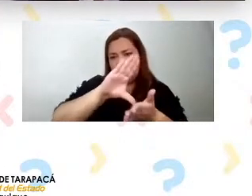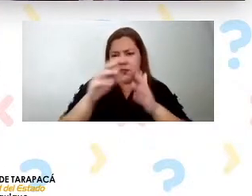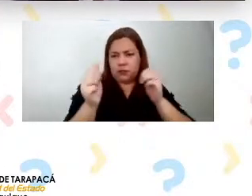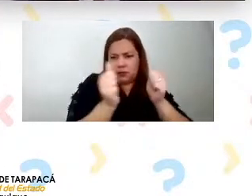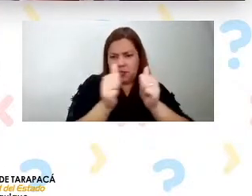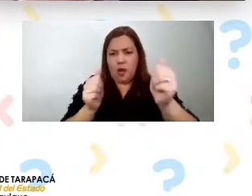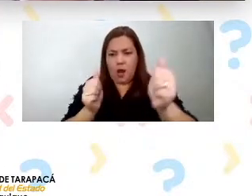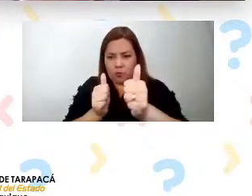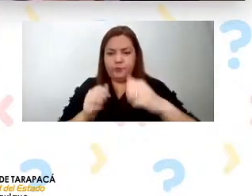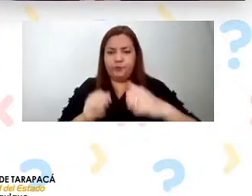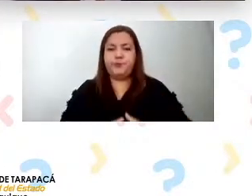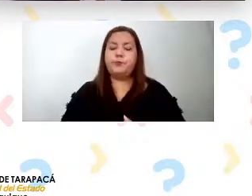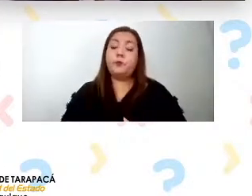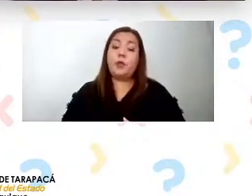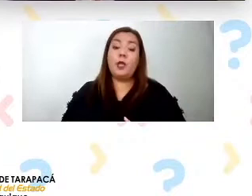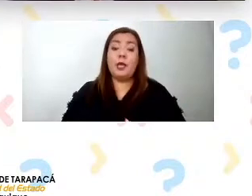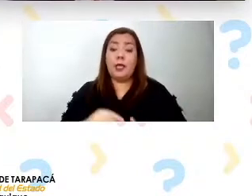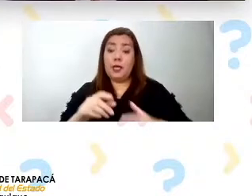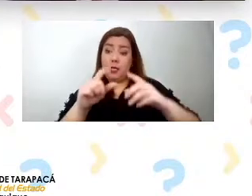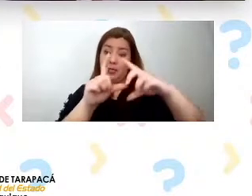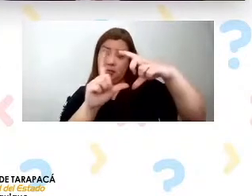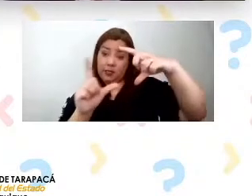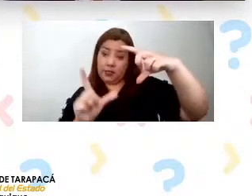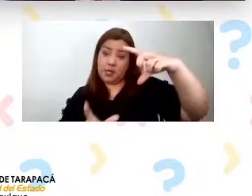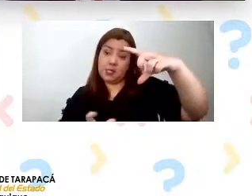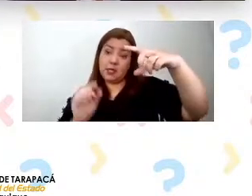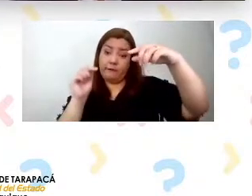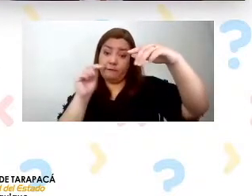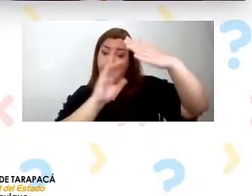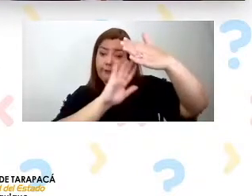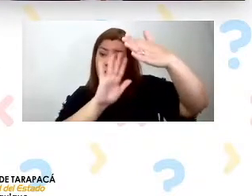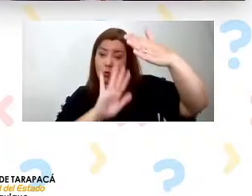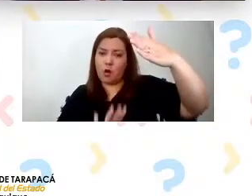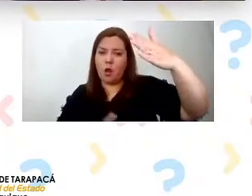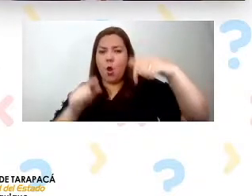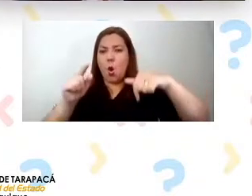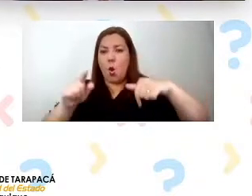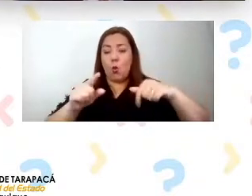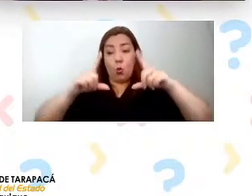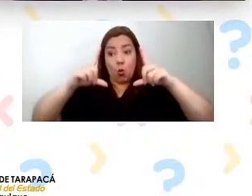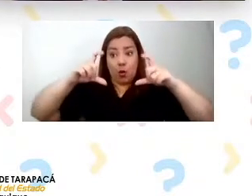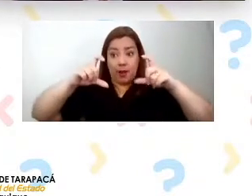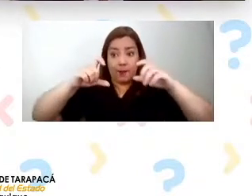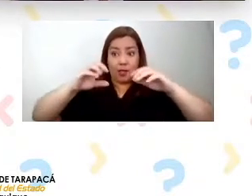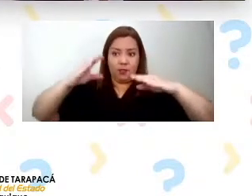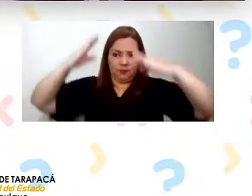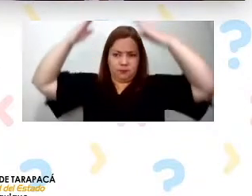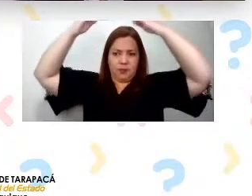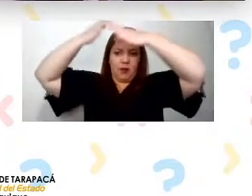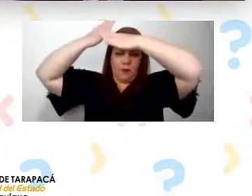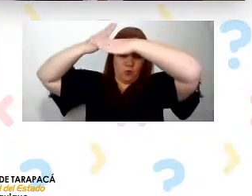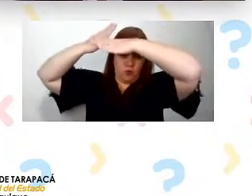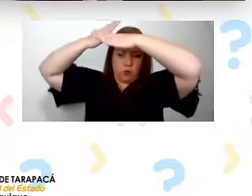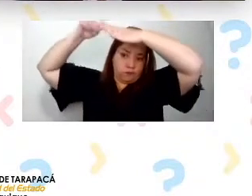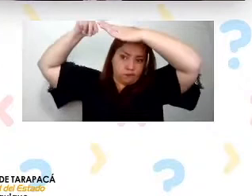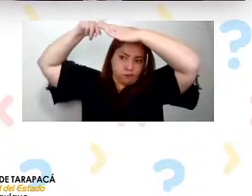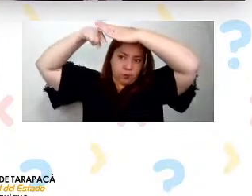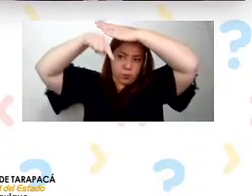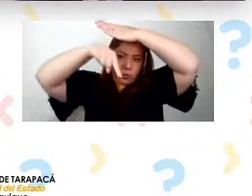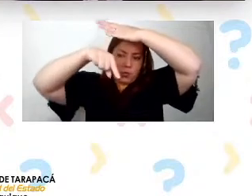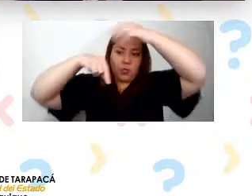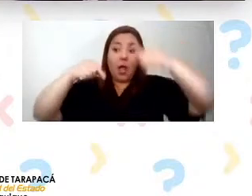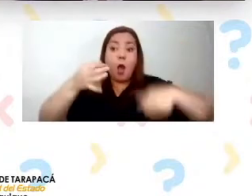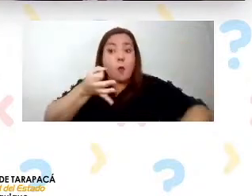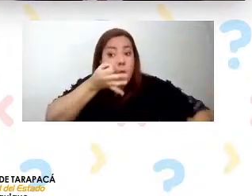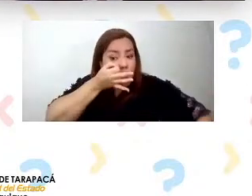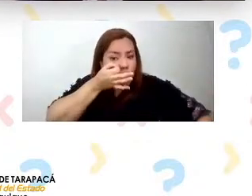esta figura, que es una imagen satelital, podemos observar, ¿no